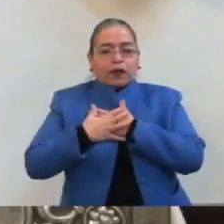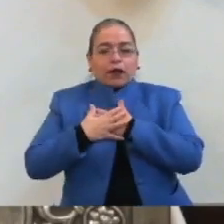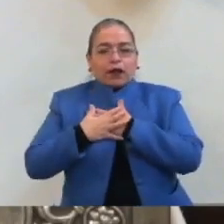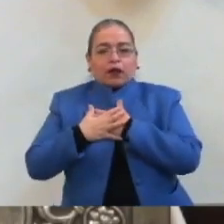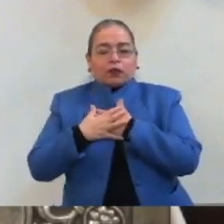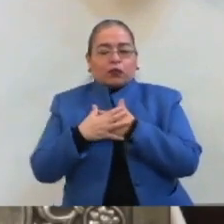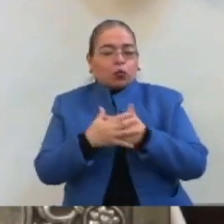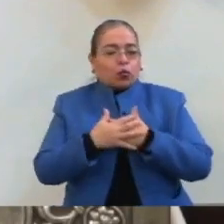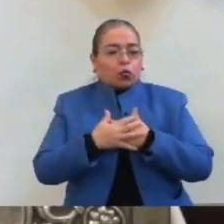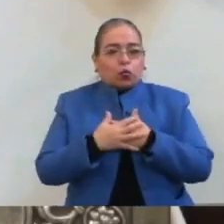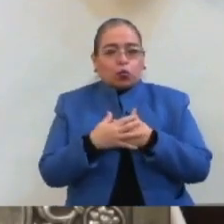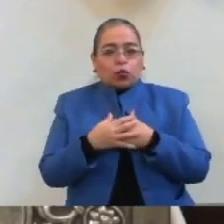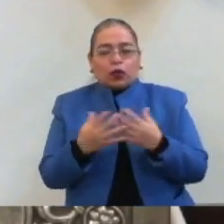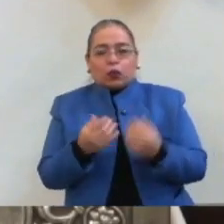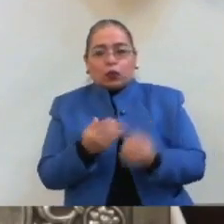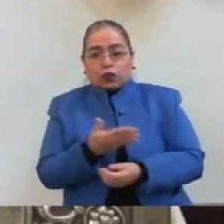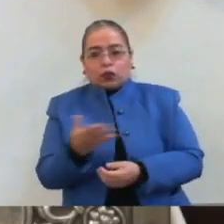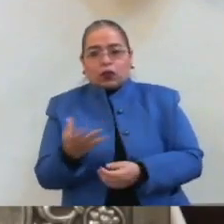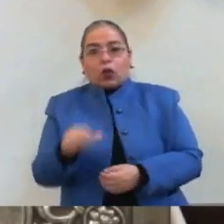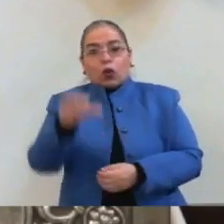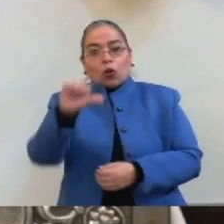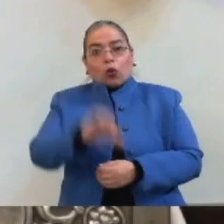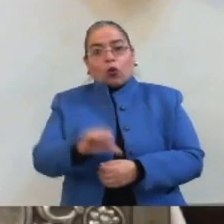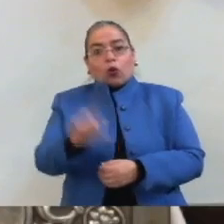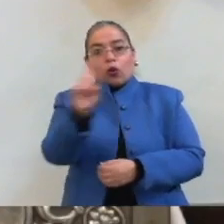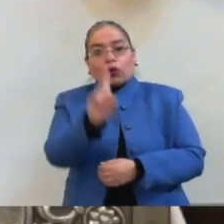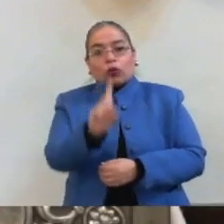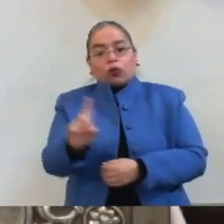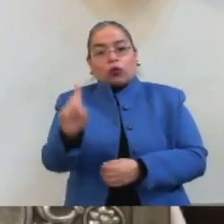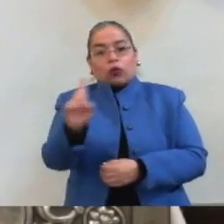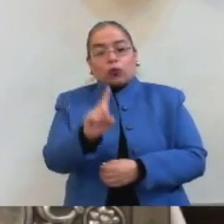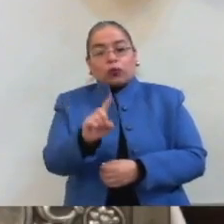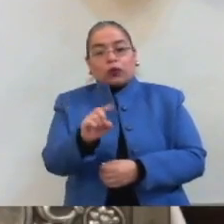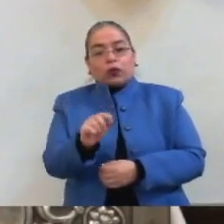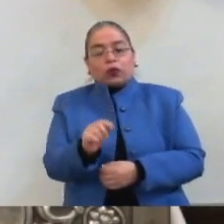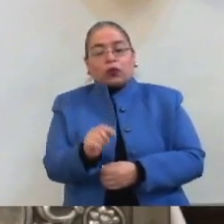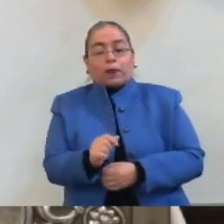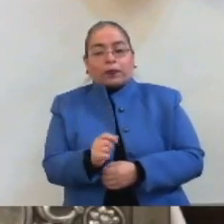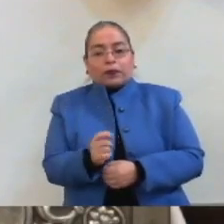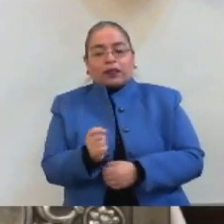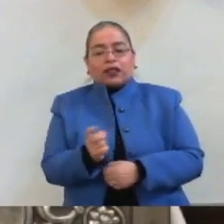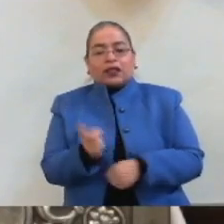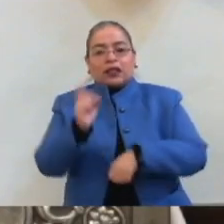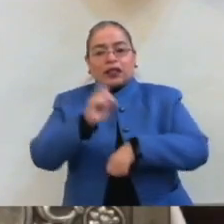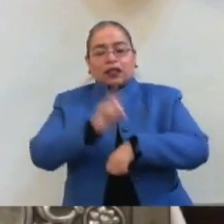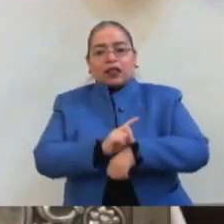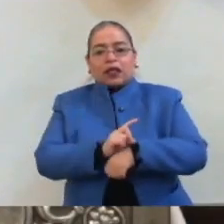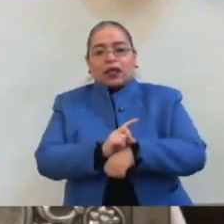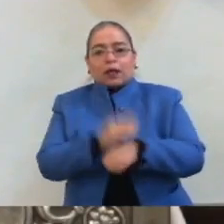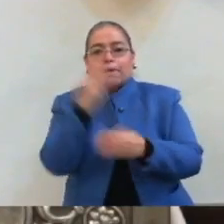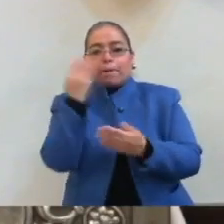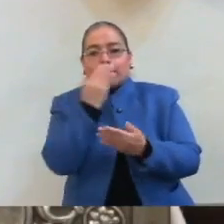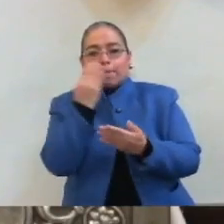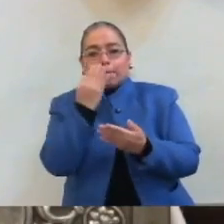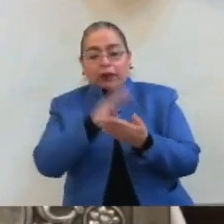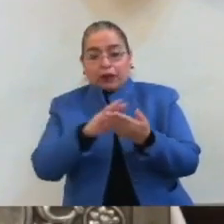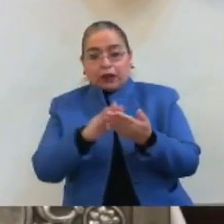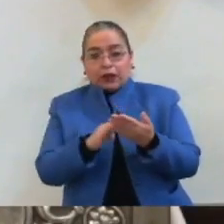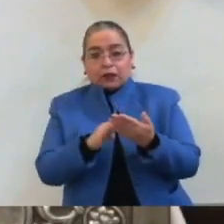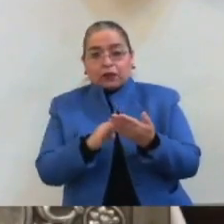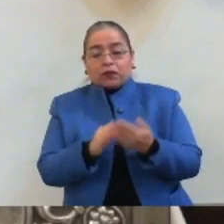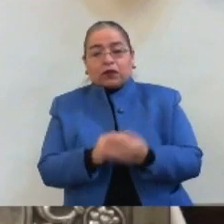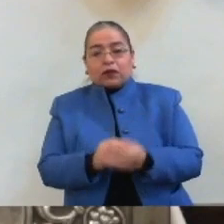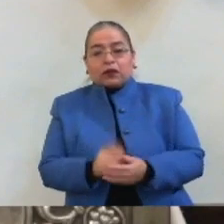con motivo de este domingo de la palabra de dios hemos querido